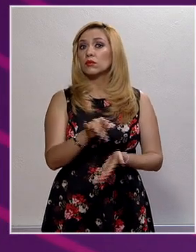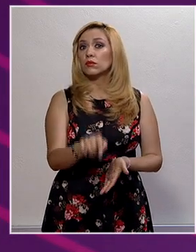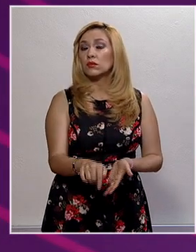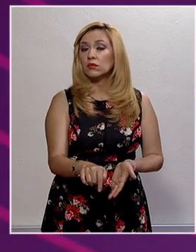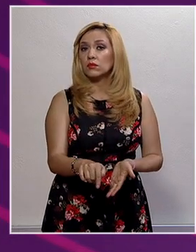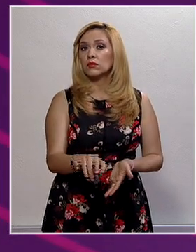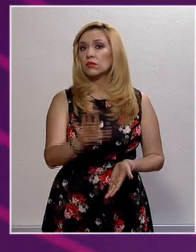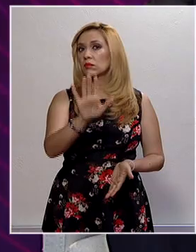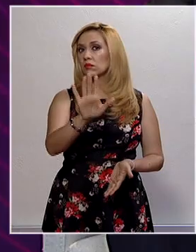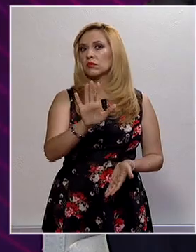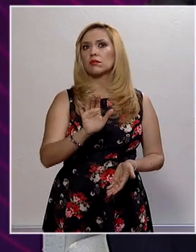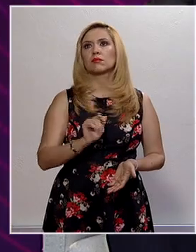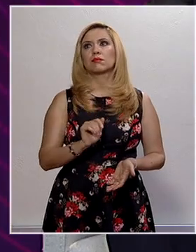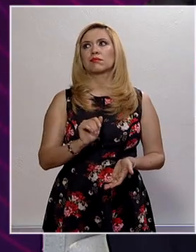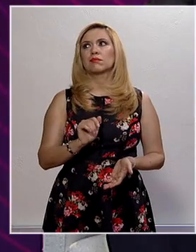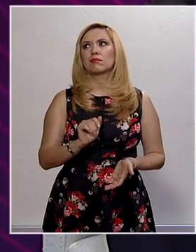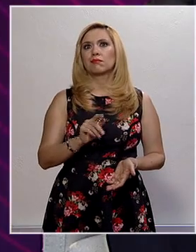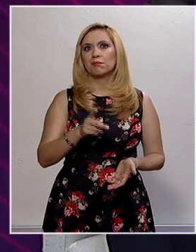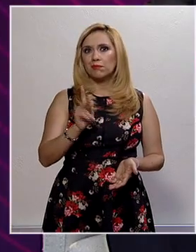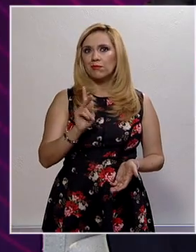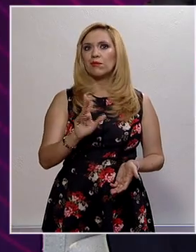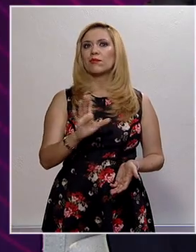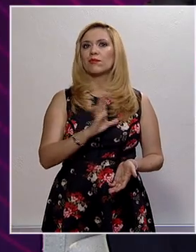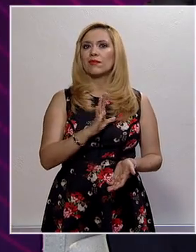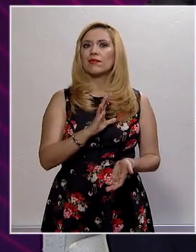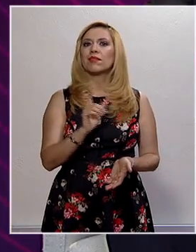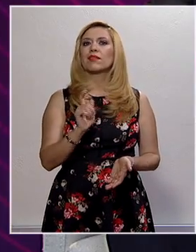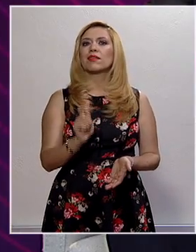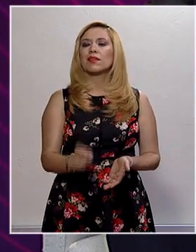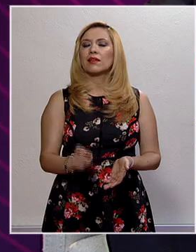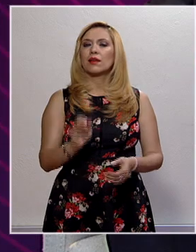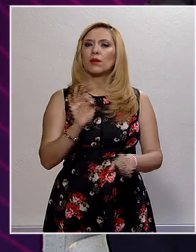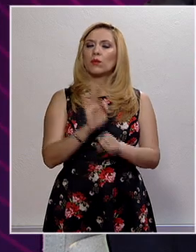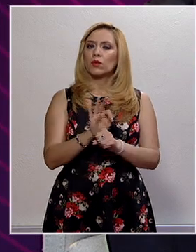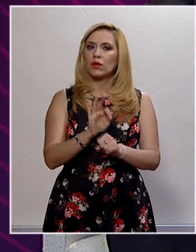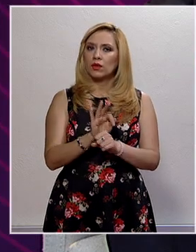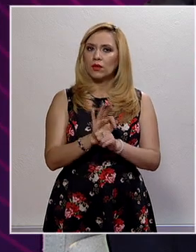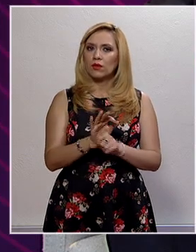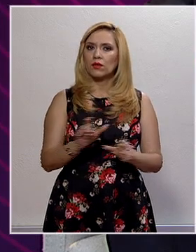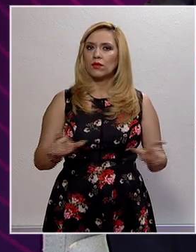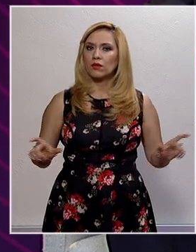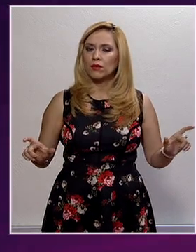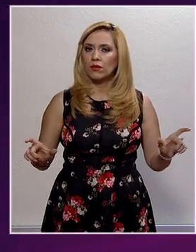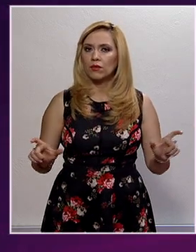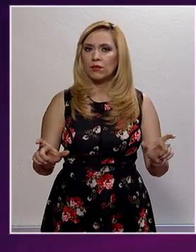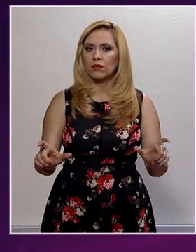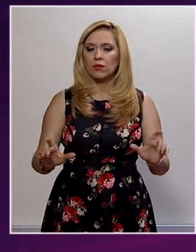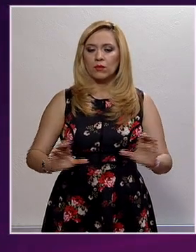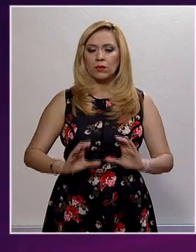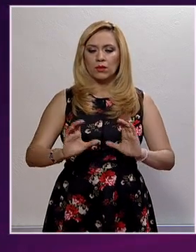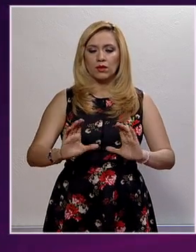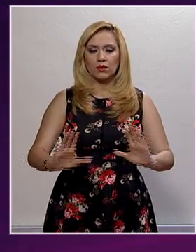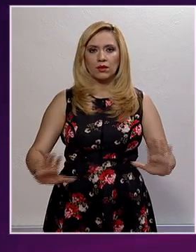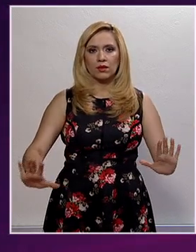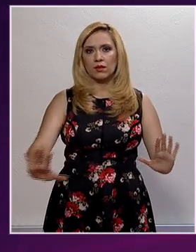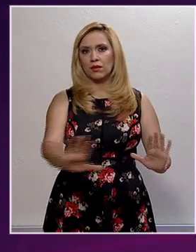el feminicidio, pero de todas formas una protección de preservación de